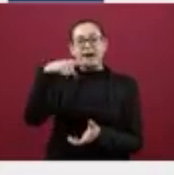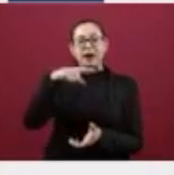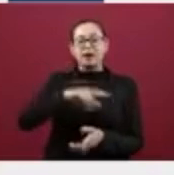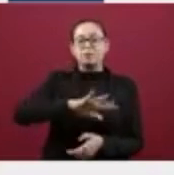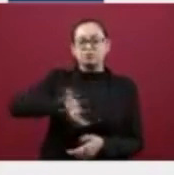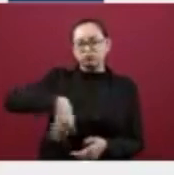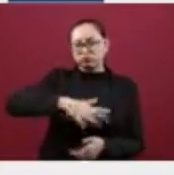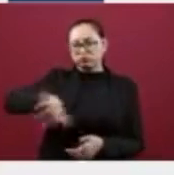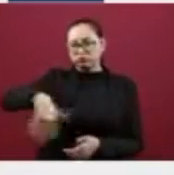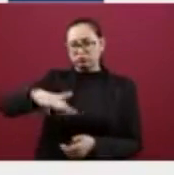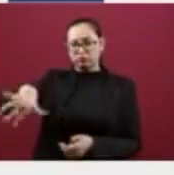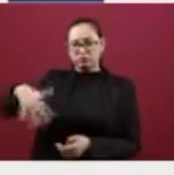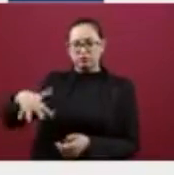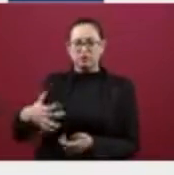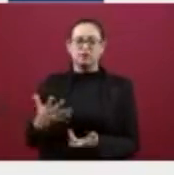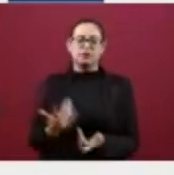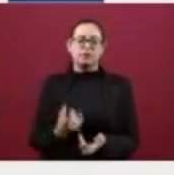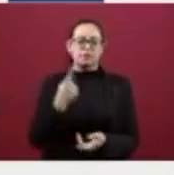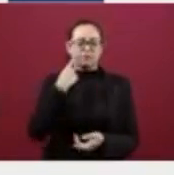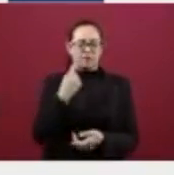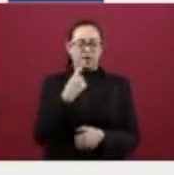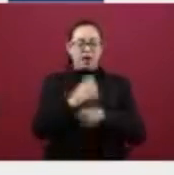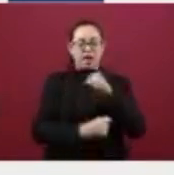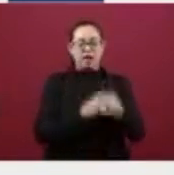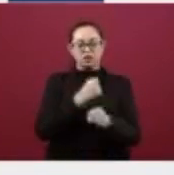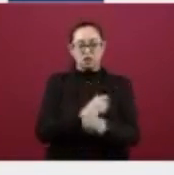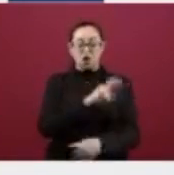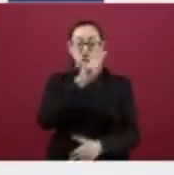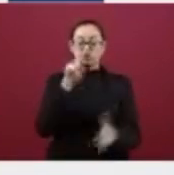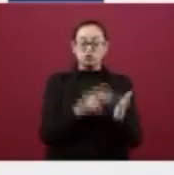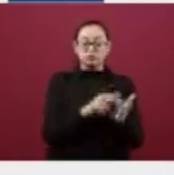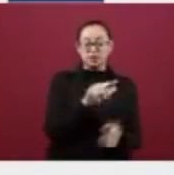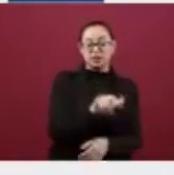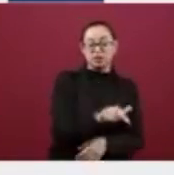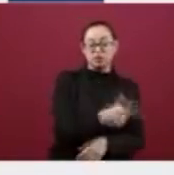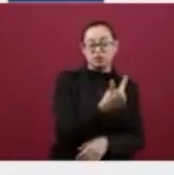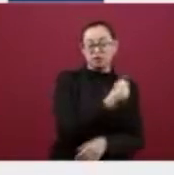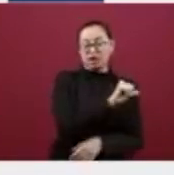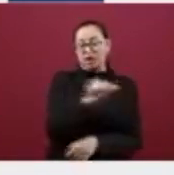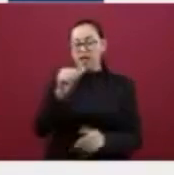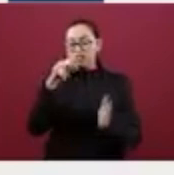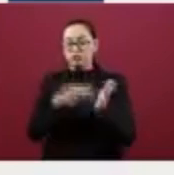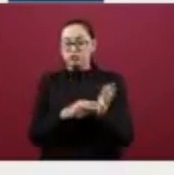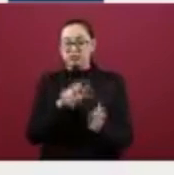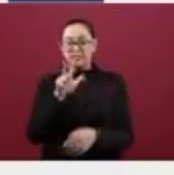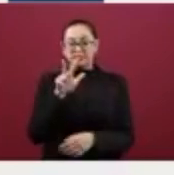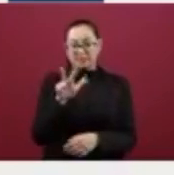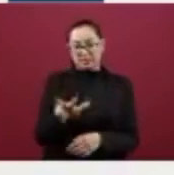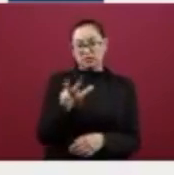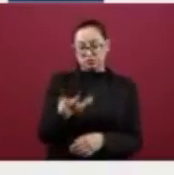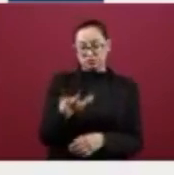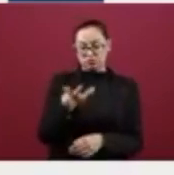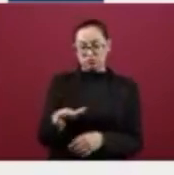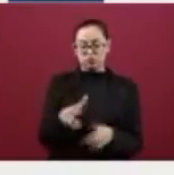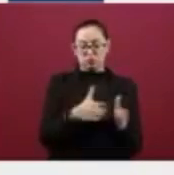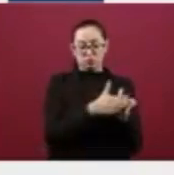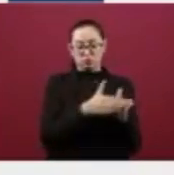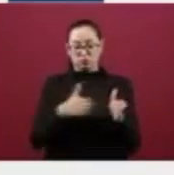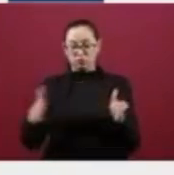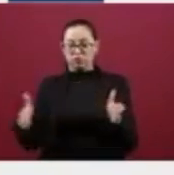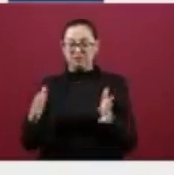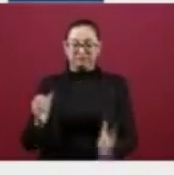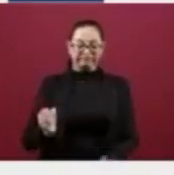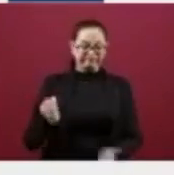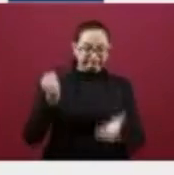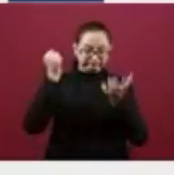el análisis del año 2012 y hasta el año 2018 y aquí podemos observar que es una